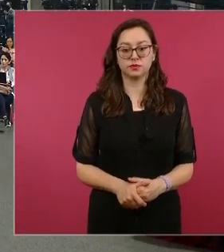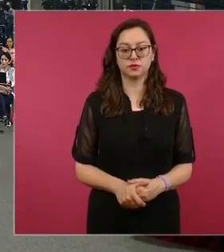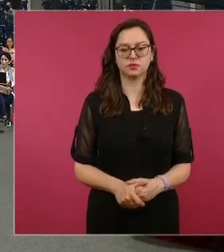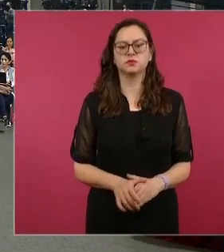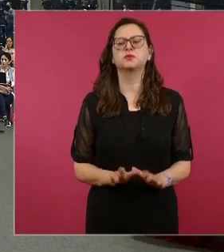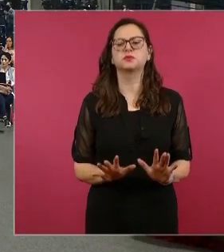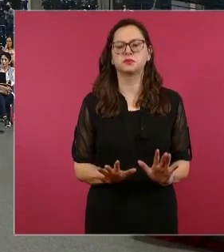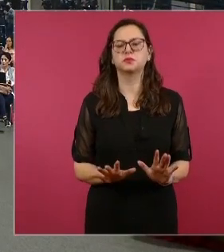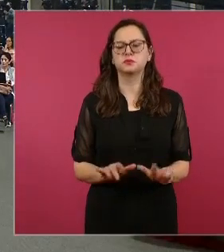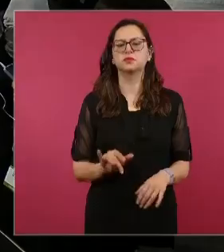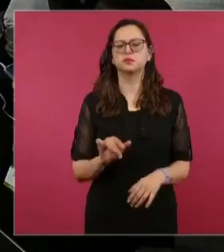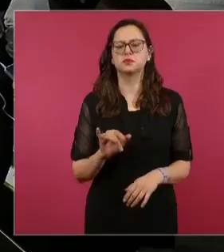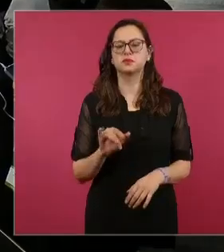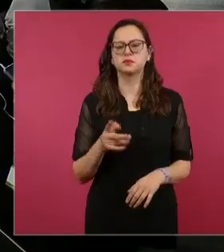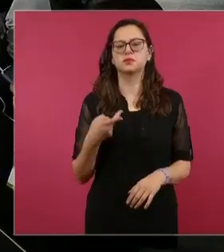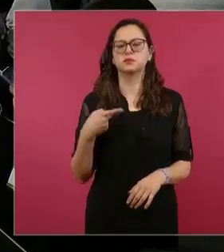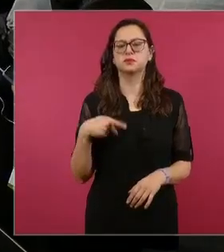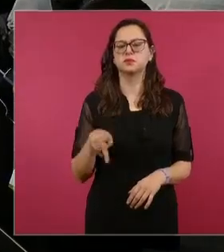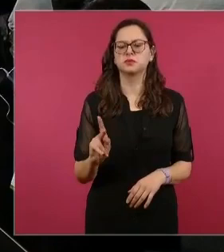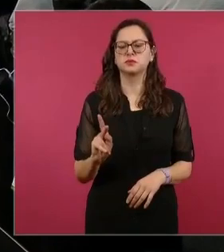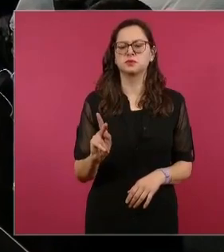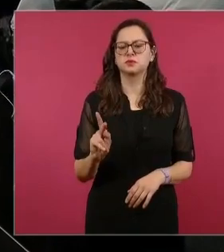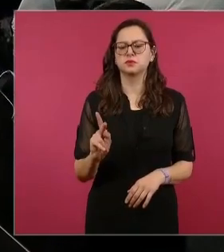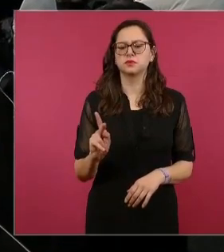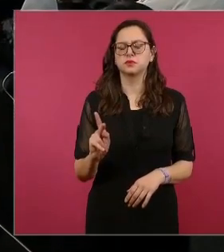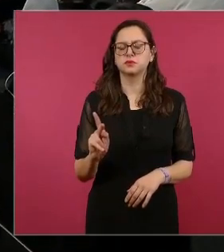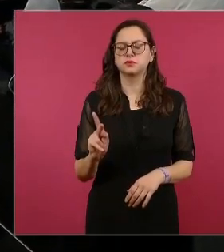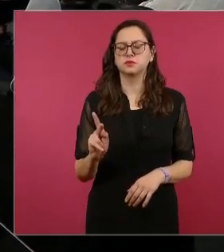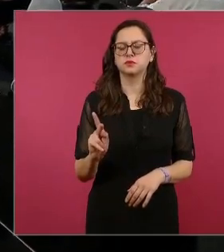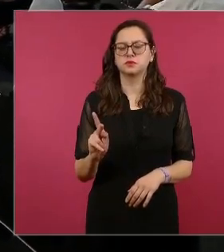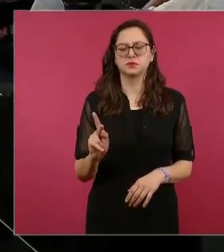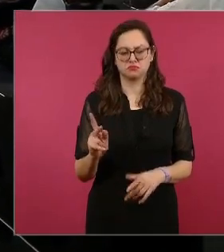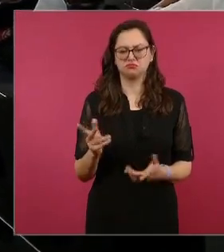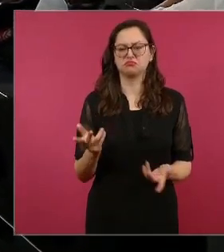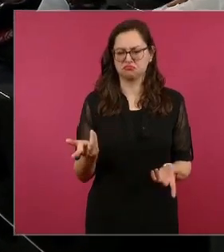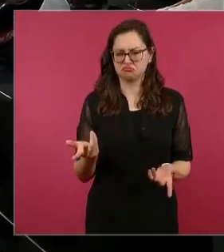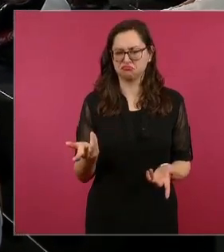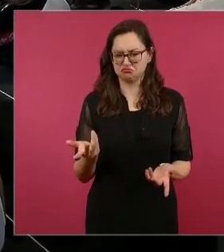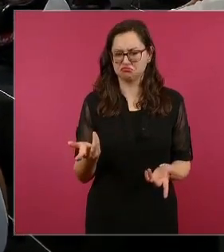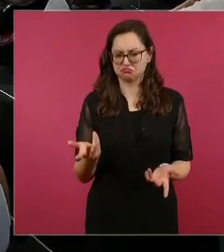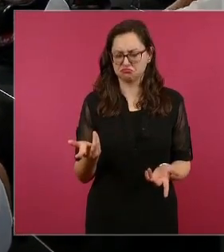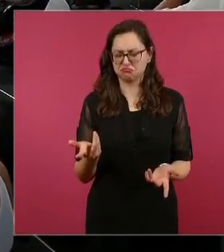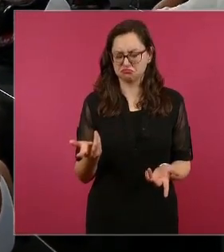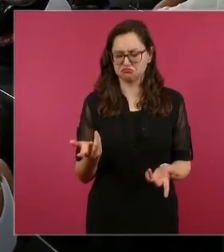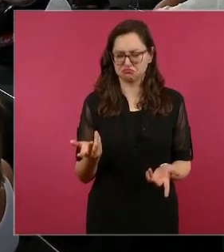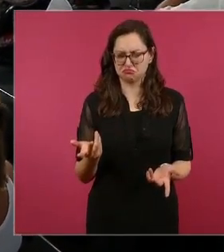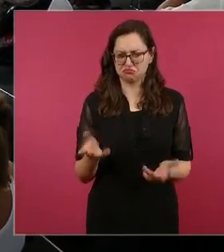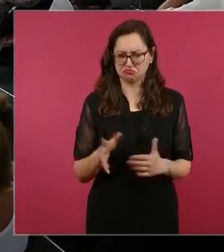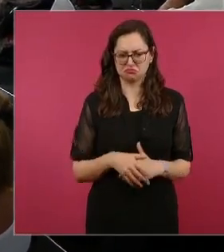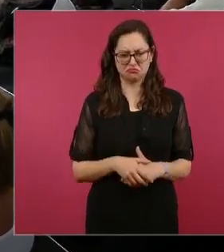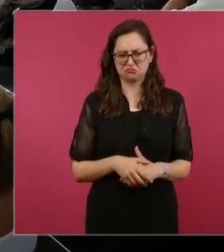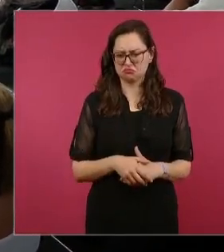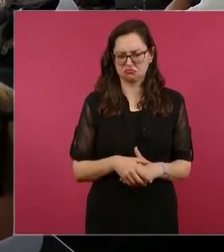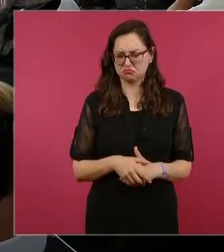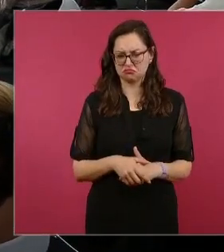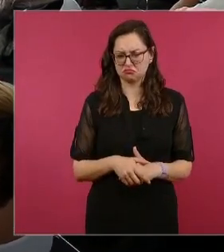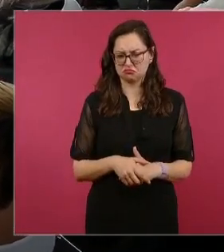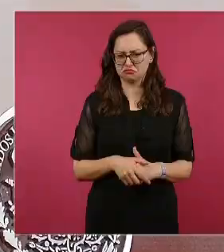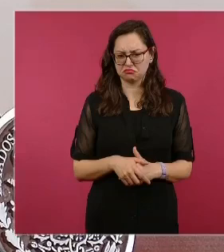sesión? Sí, pero… ¿Haces otra participación después? Sí, sí. No creo